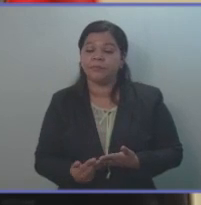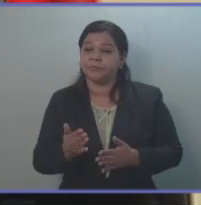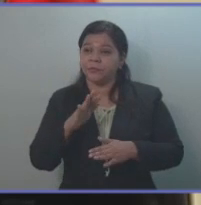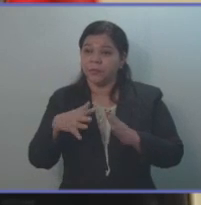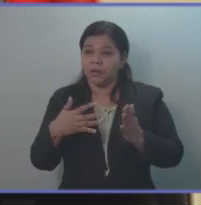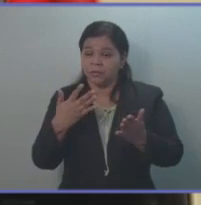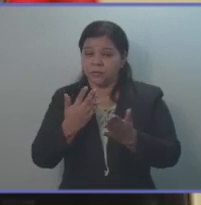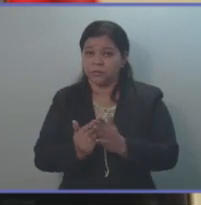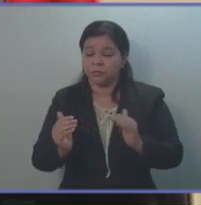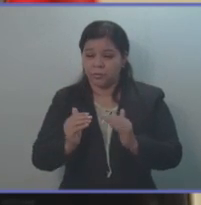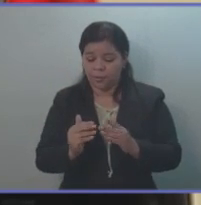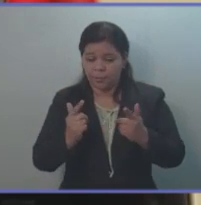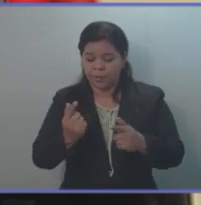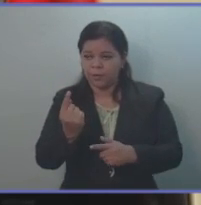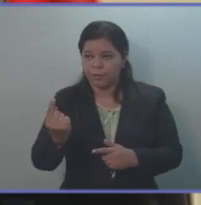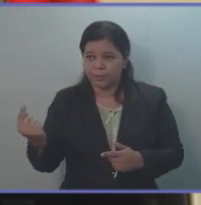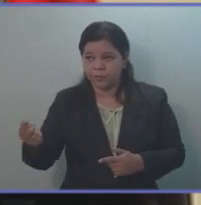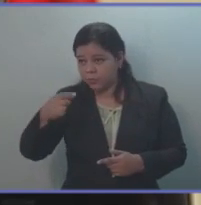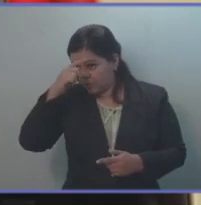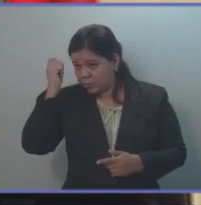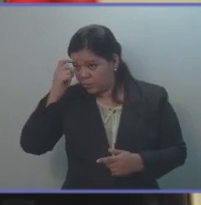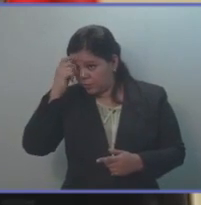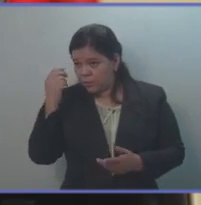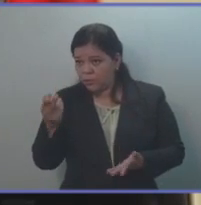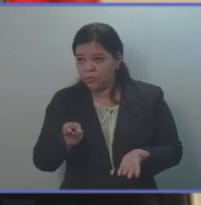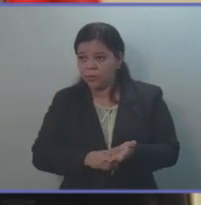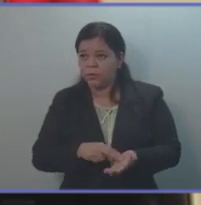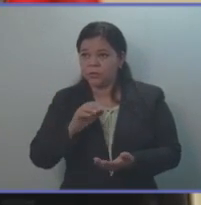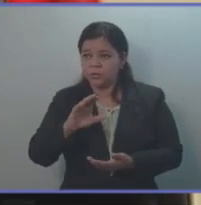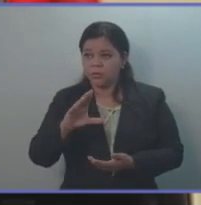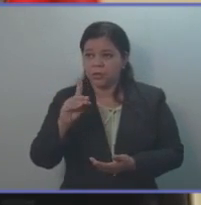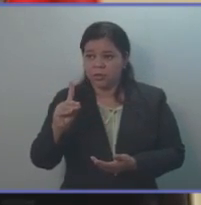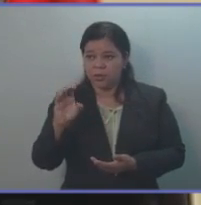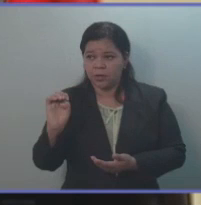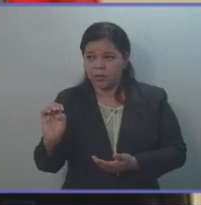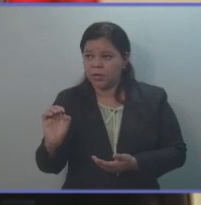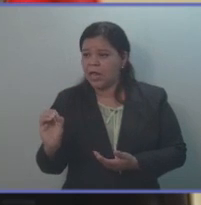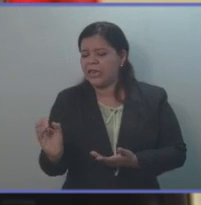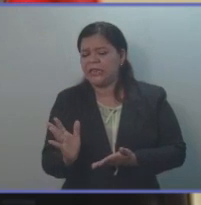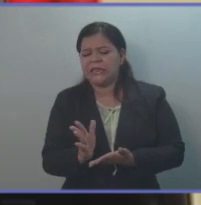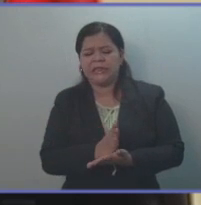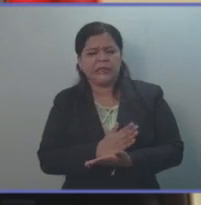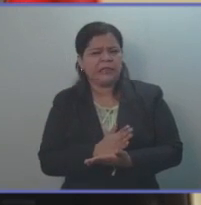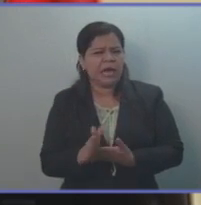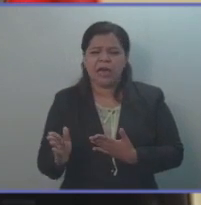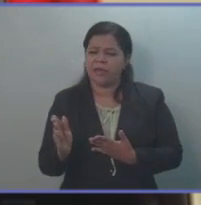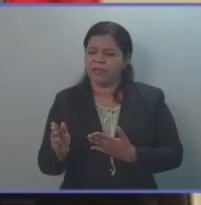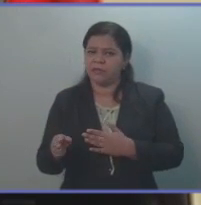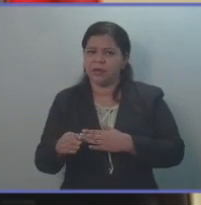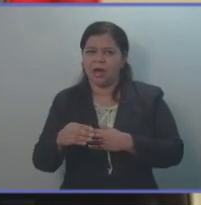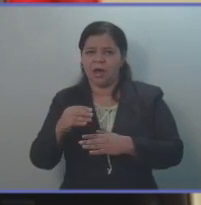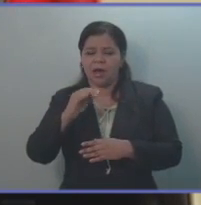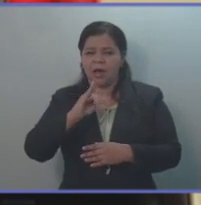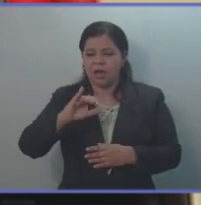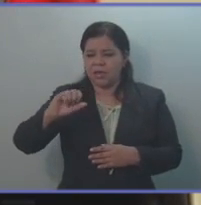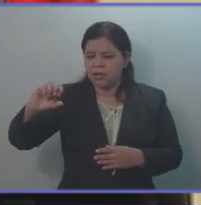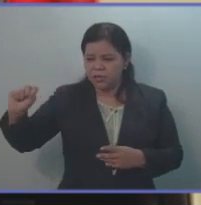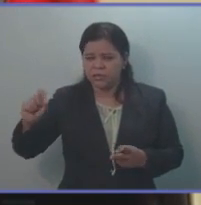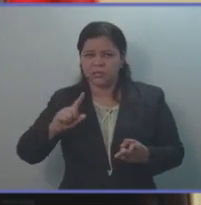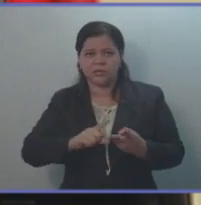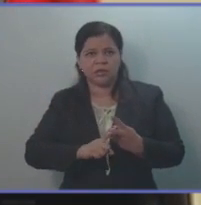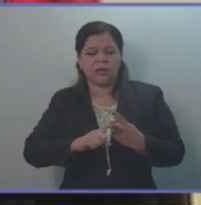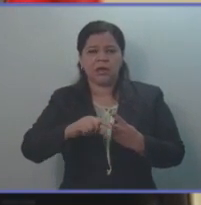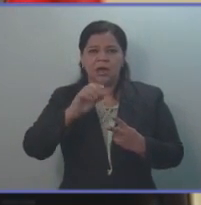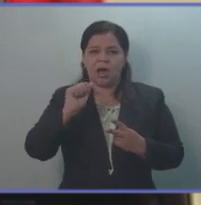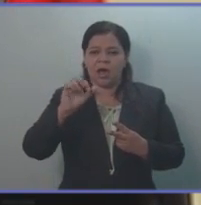el hecho de que los trabajadores contratados por los CDEs no reciben ninguna prestación de ley como ICS, AFP y